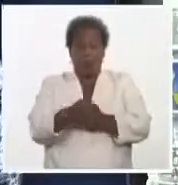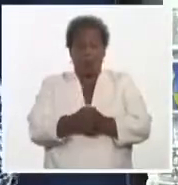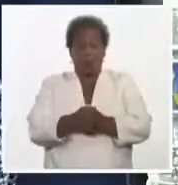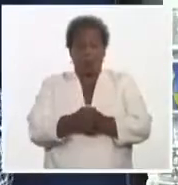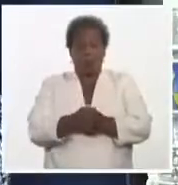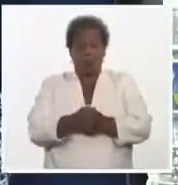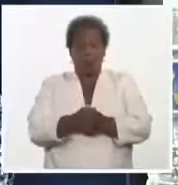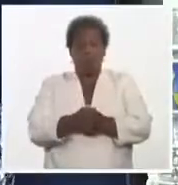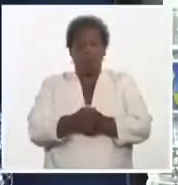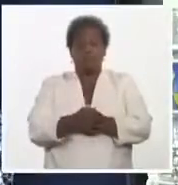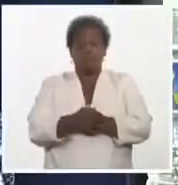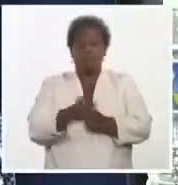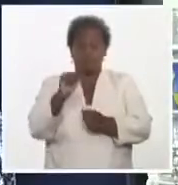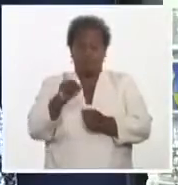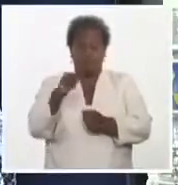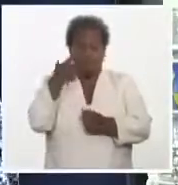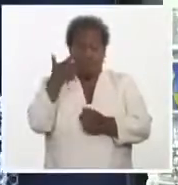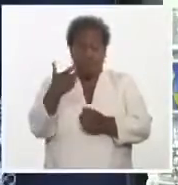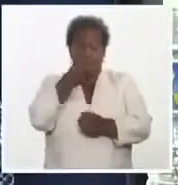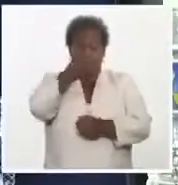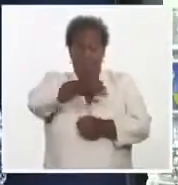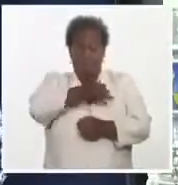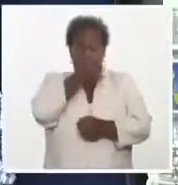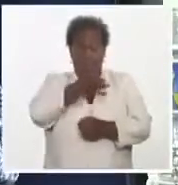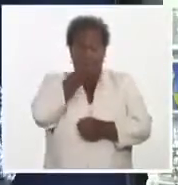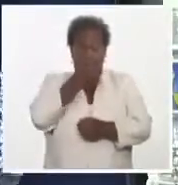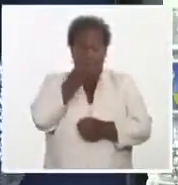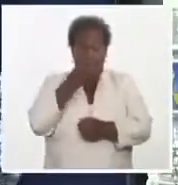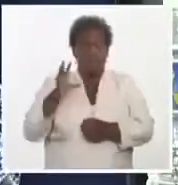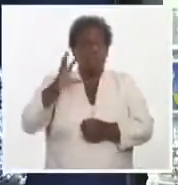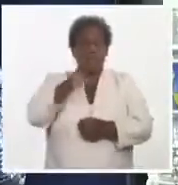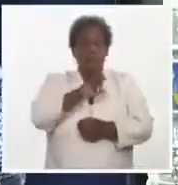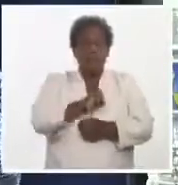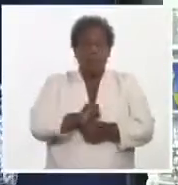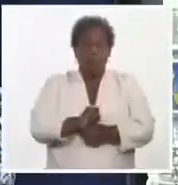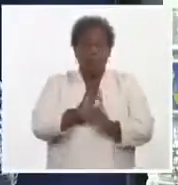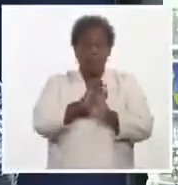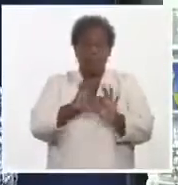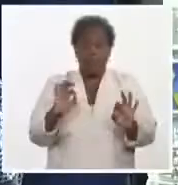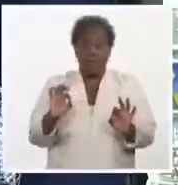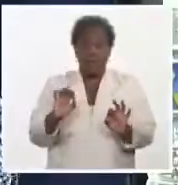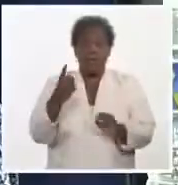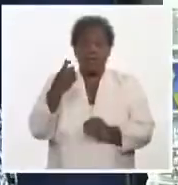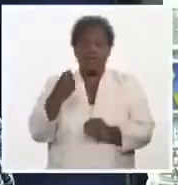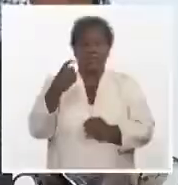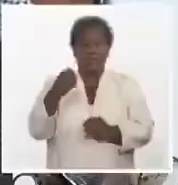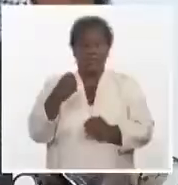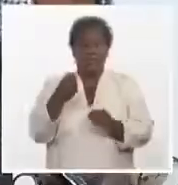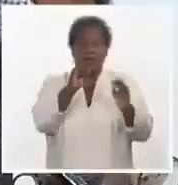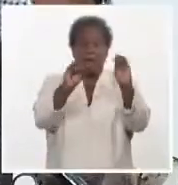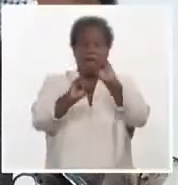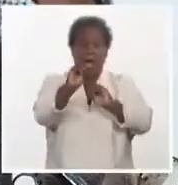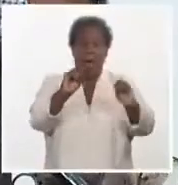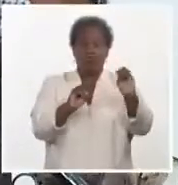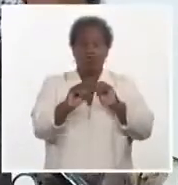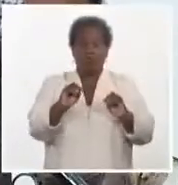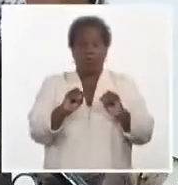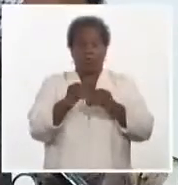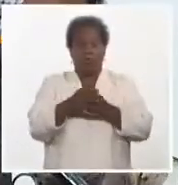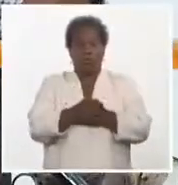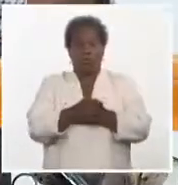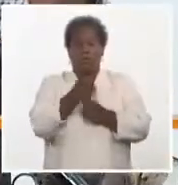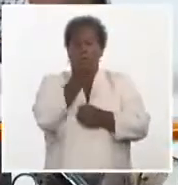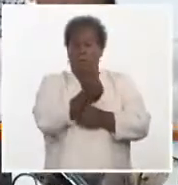2022. Aquí es necesario puntualizar de que todas las carreras van a necesitar desarrollar ajustes curriculares. Cada universidad,